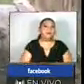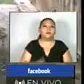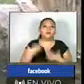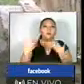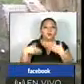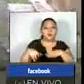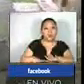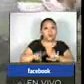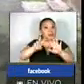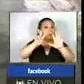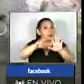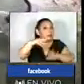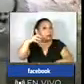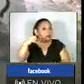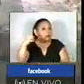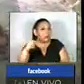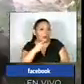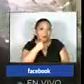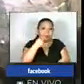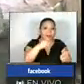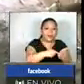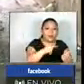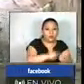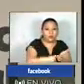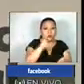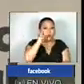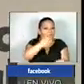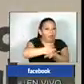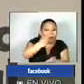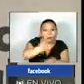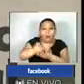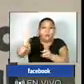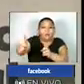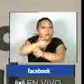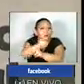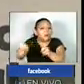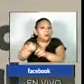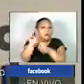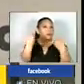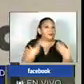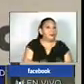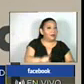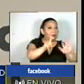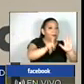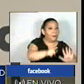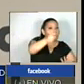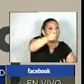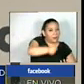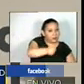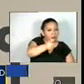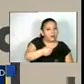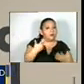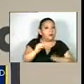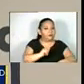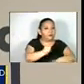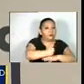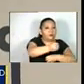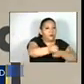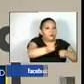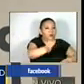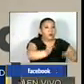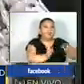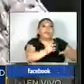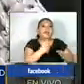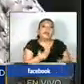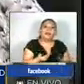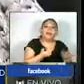700 denuncias de violencia contra animales recibidas en tan solo seis meses desde su creación, la unidad de bienestar animal